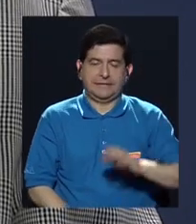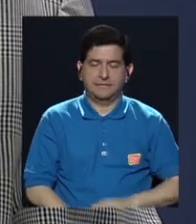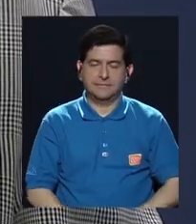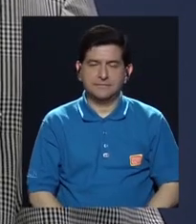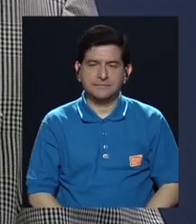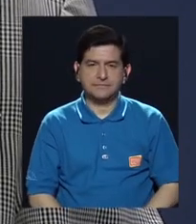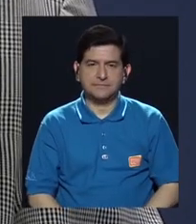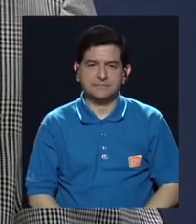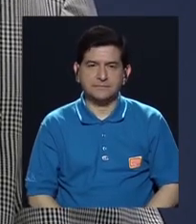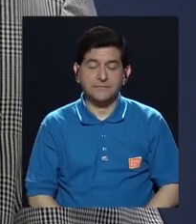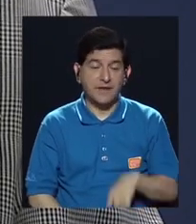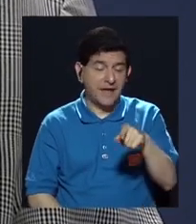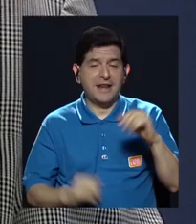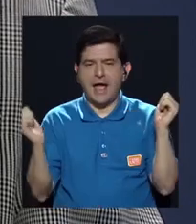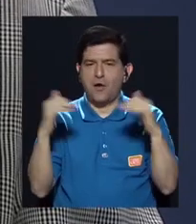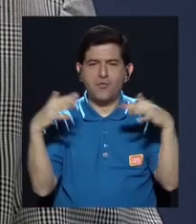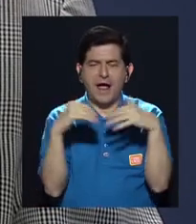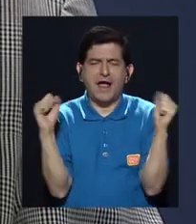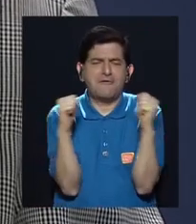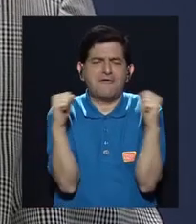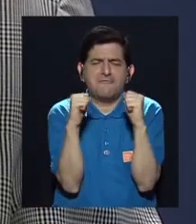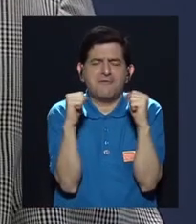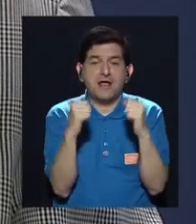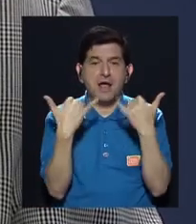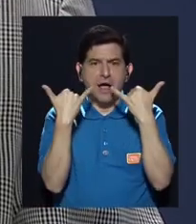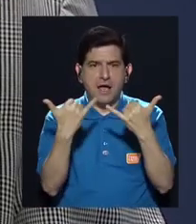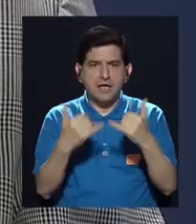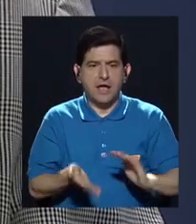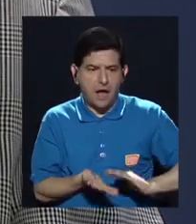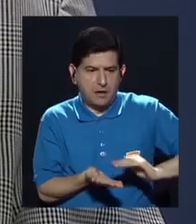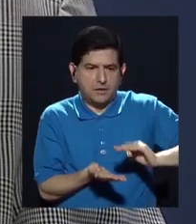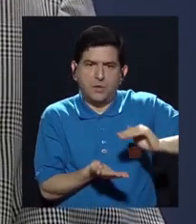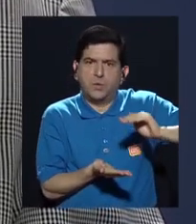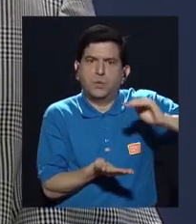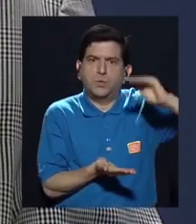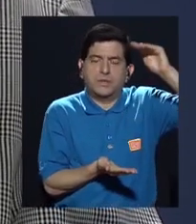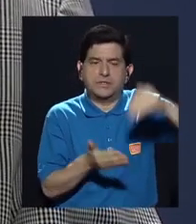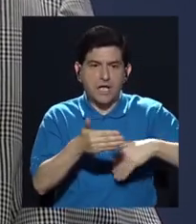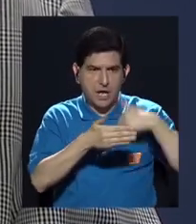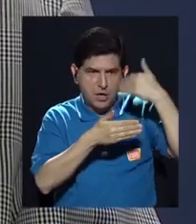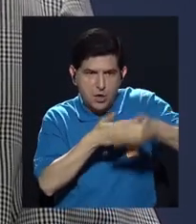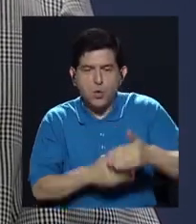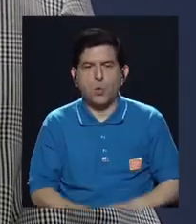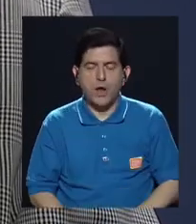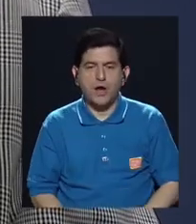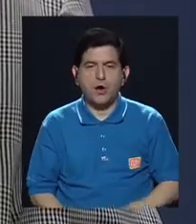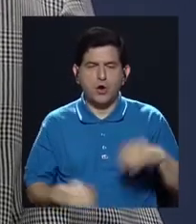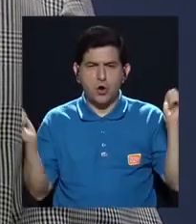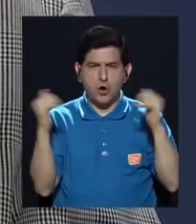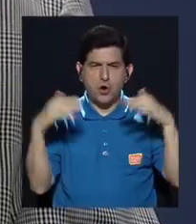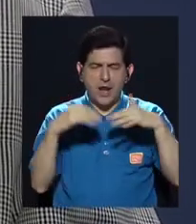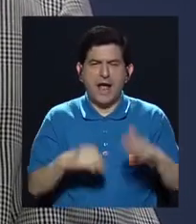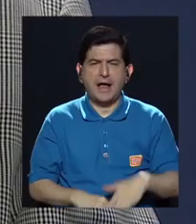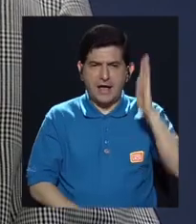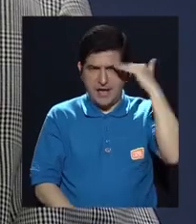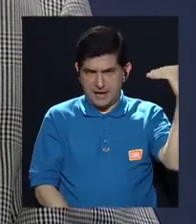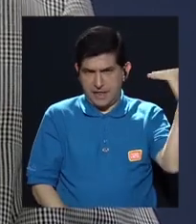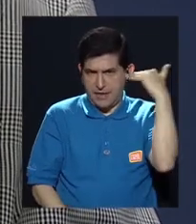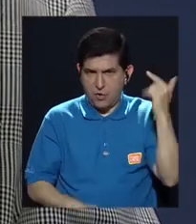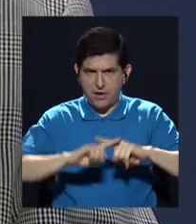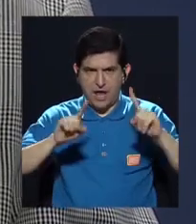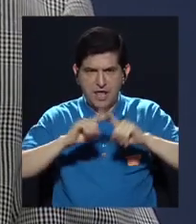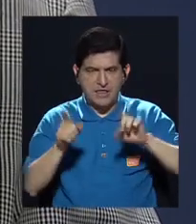Martí, era Guerra Fría que se tornaba caliente. Veamos que ya luego viene la Guerra de Corea y vienen muchos